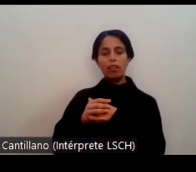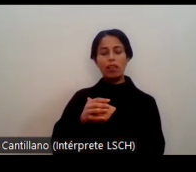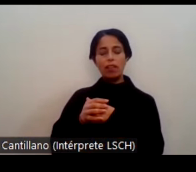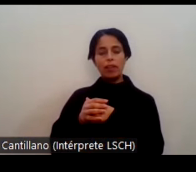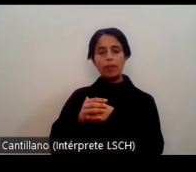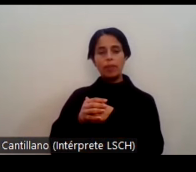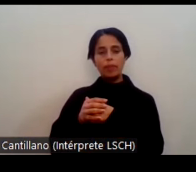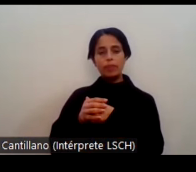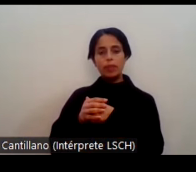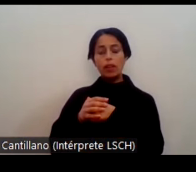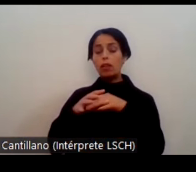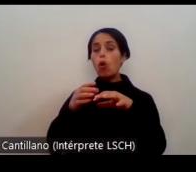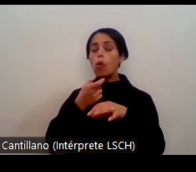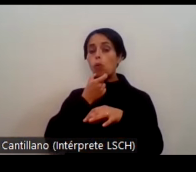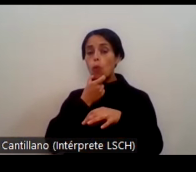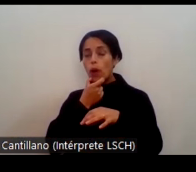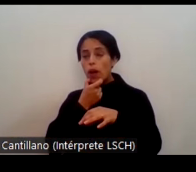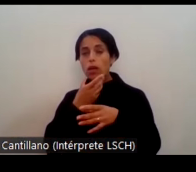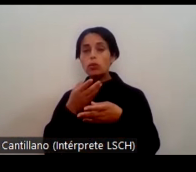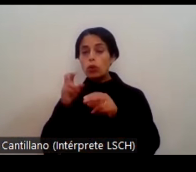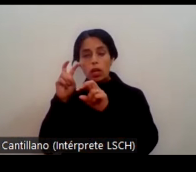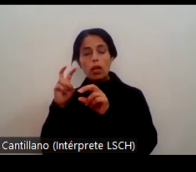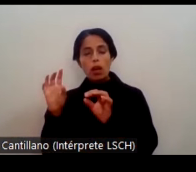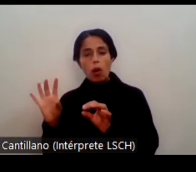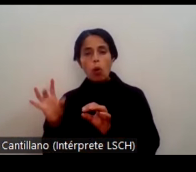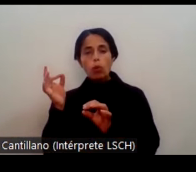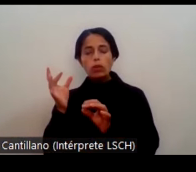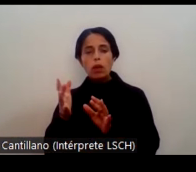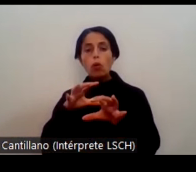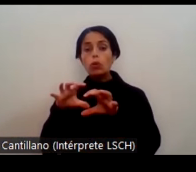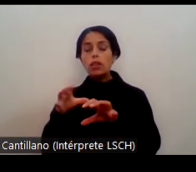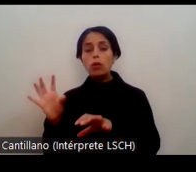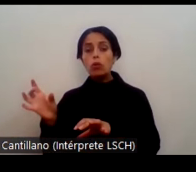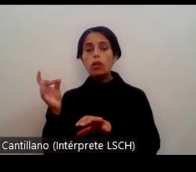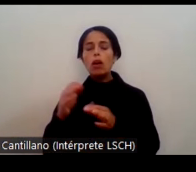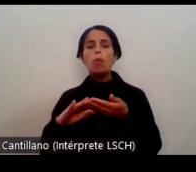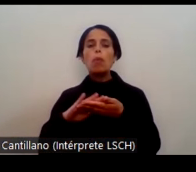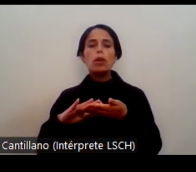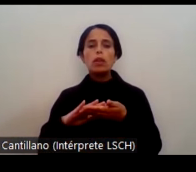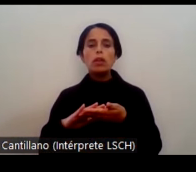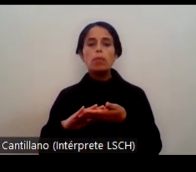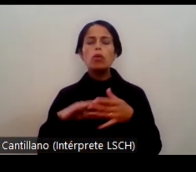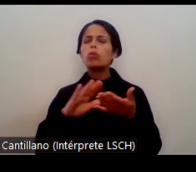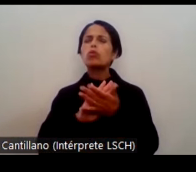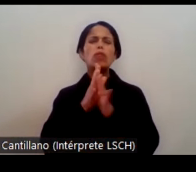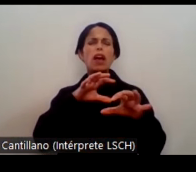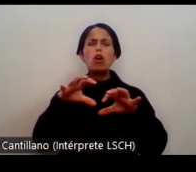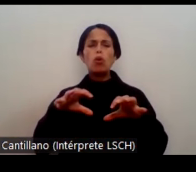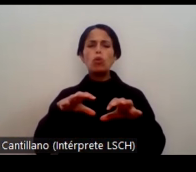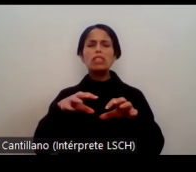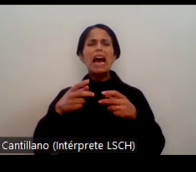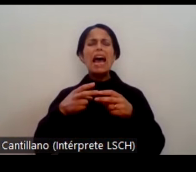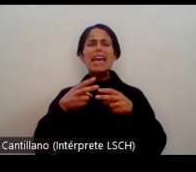material arqueológico referido a la parafernalia alucinógena, es decir, todo lo que era el instrumental